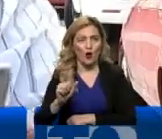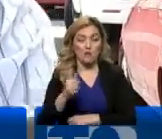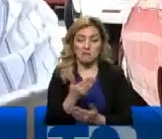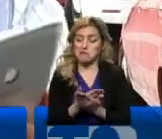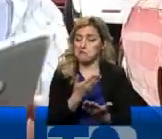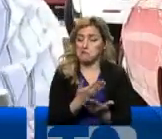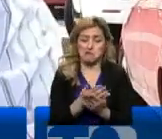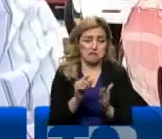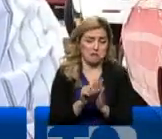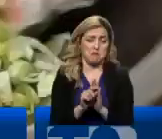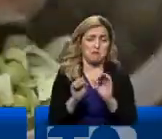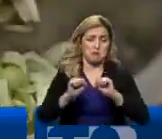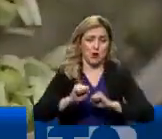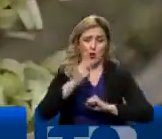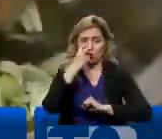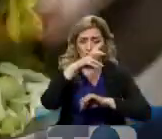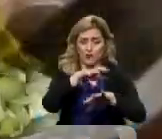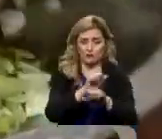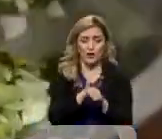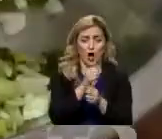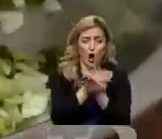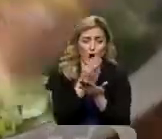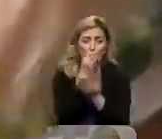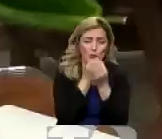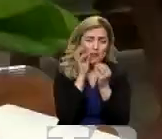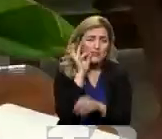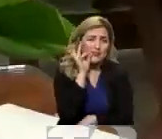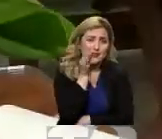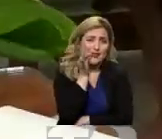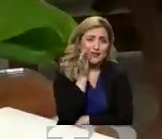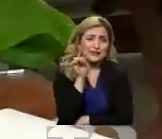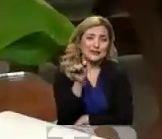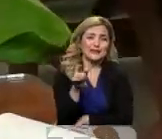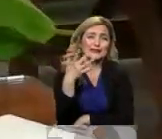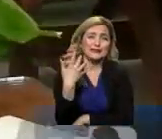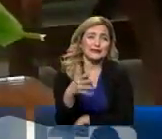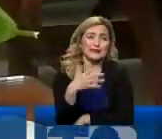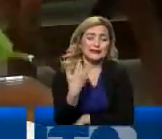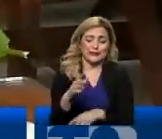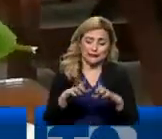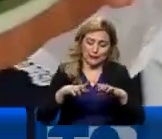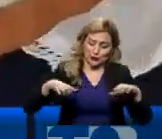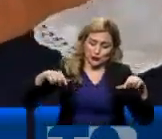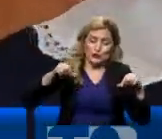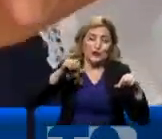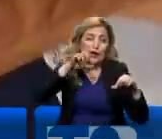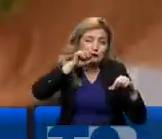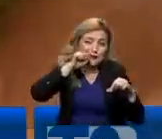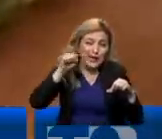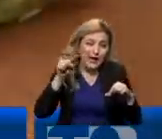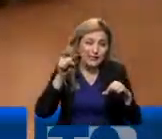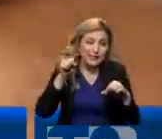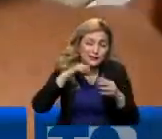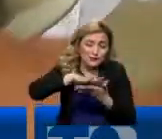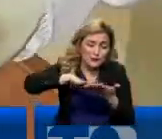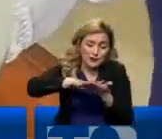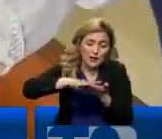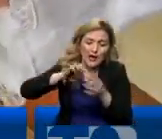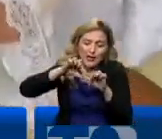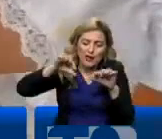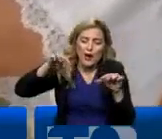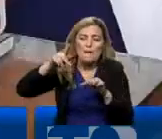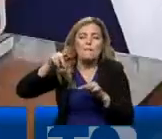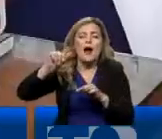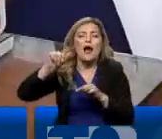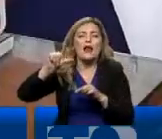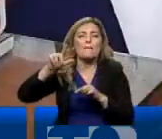encontrar deliciosa gastronomía, como los comentados ayampacos, que es una envoltura de carnes mezclada con palmito, cocido en hojas